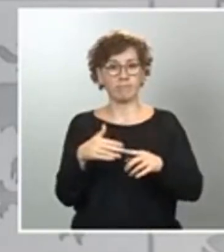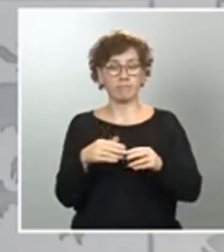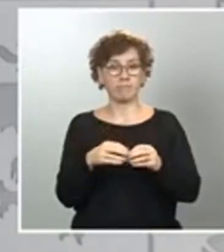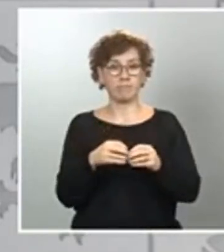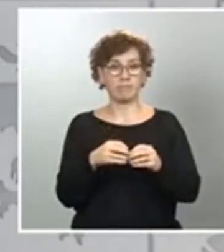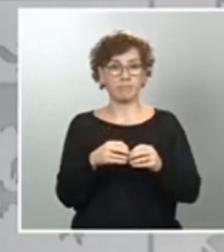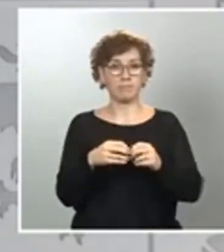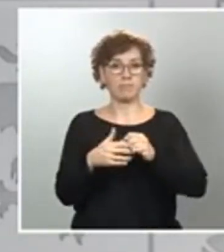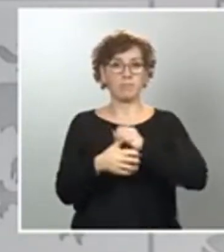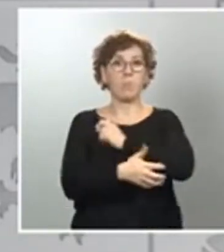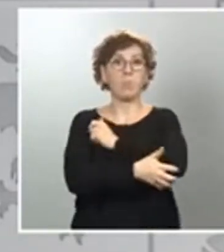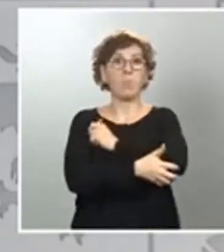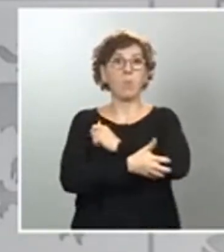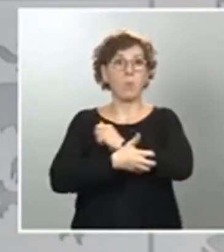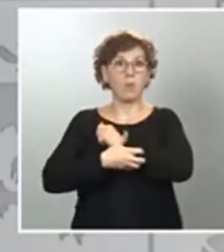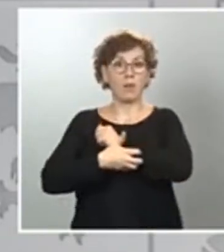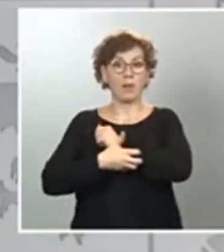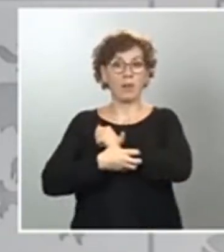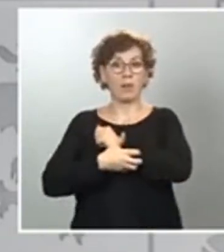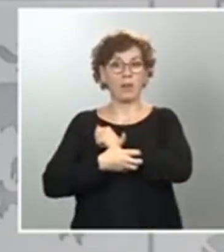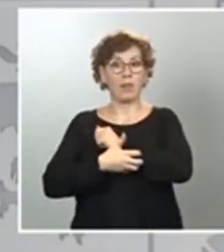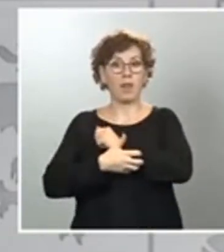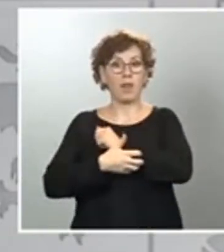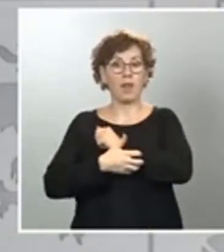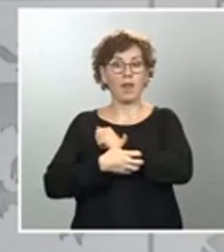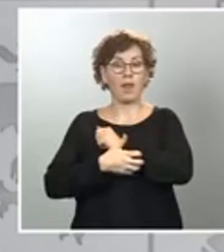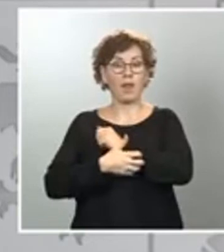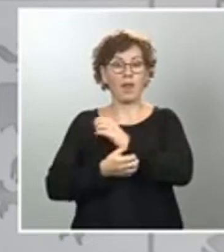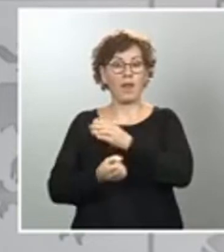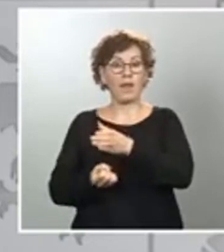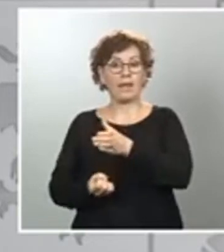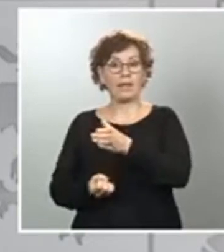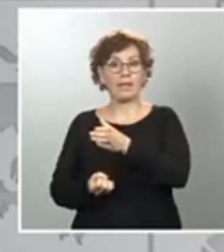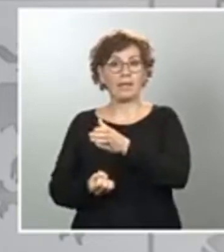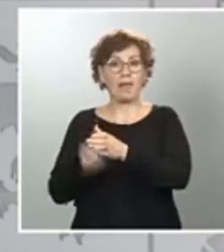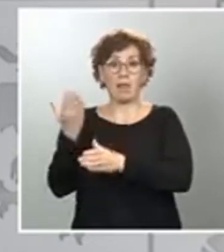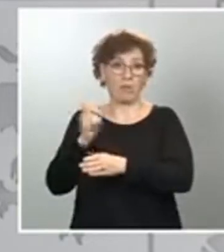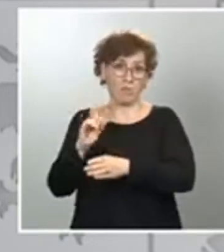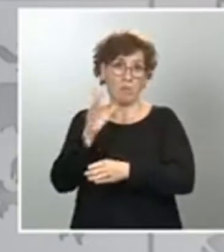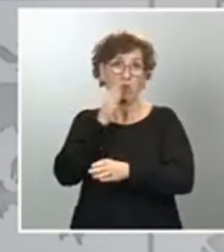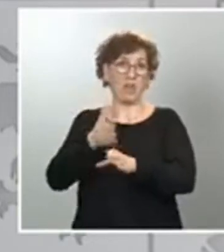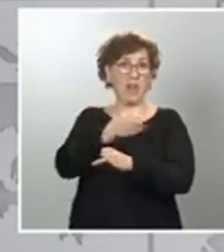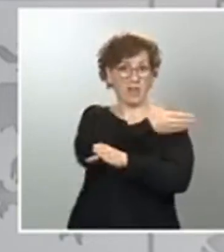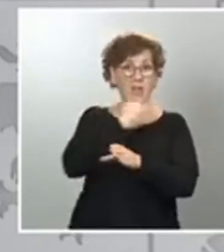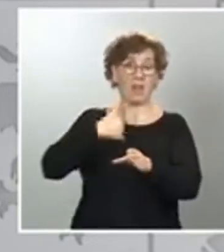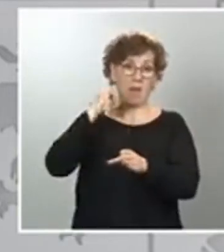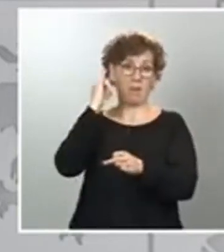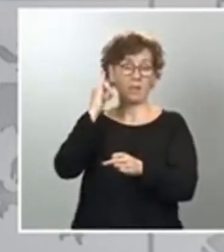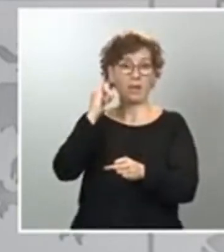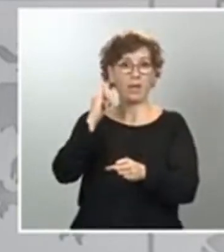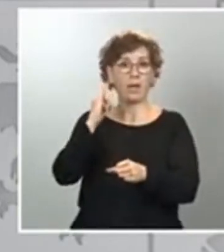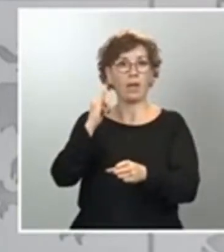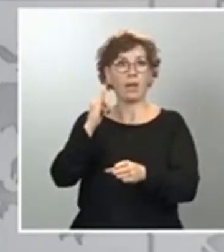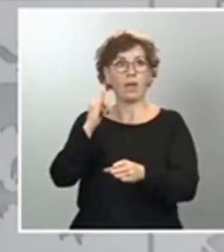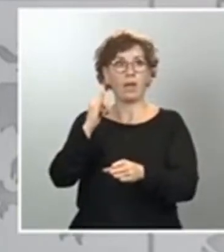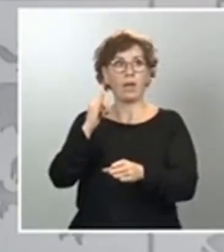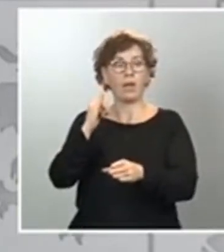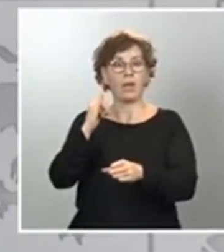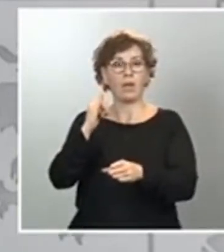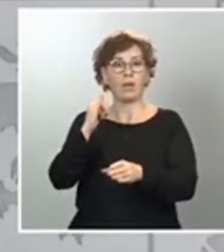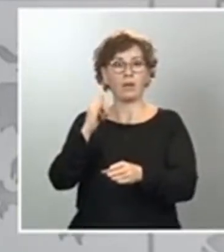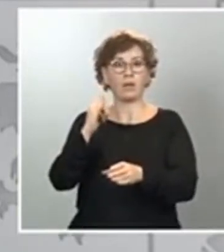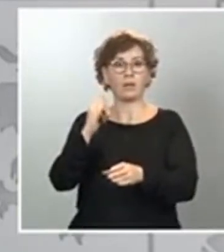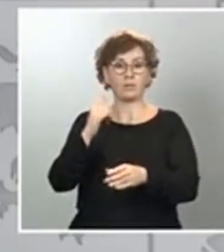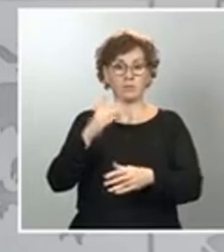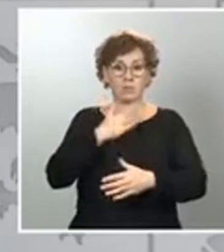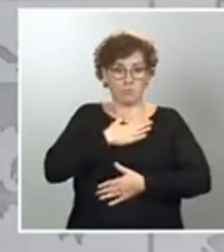aumentar. Iba a decir nacer, al contrario. Antes de la crisis ya existía pobreza en nuestro país. Sabe que este es un gobierno que siempre yo personalmente